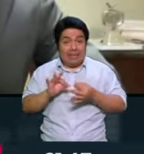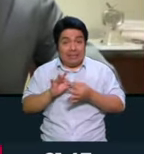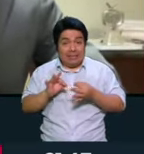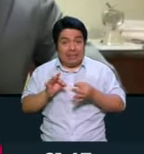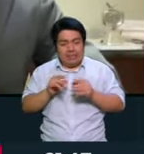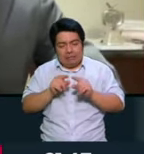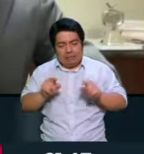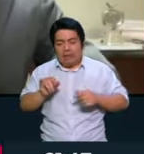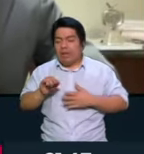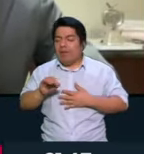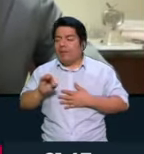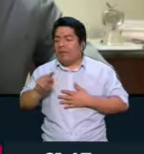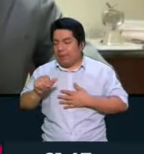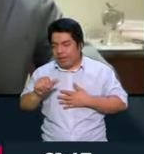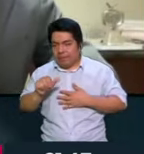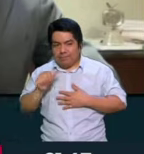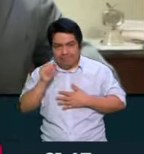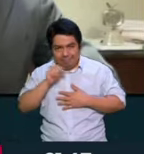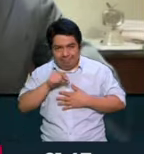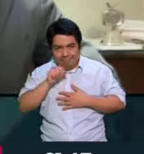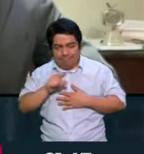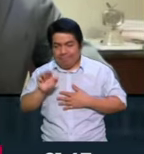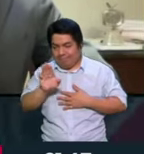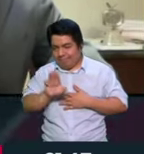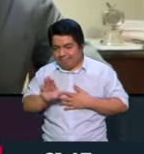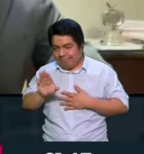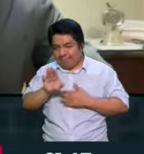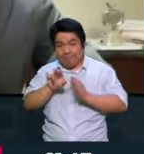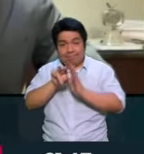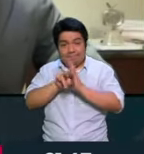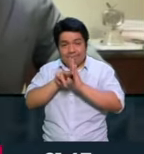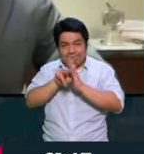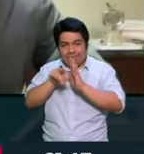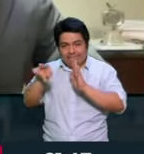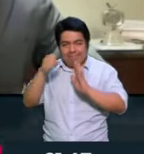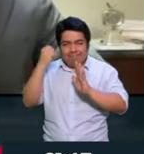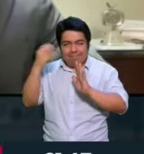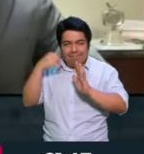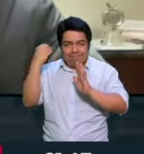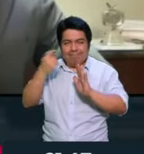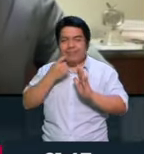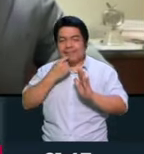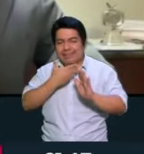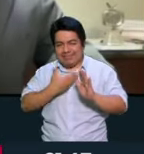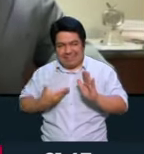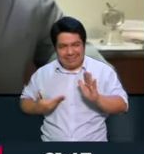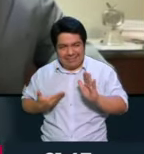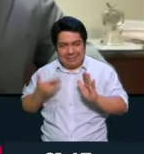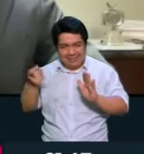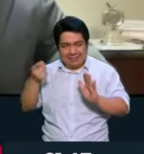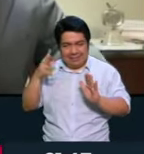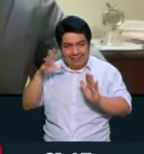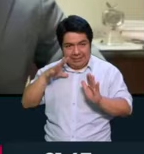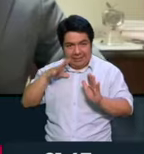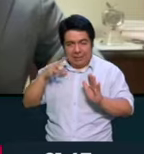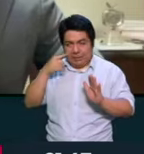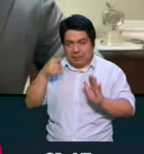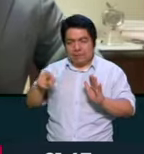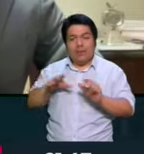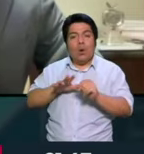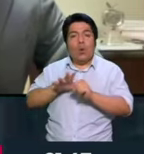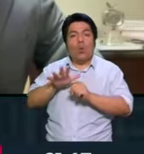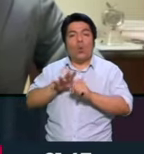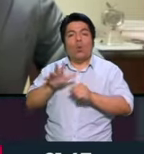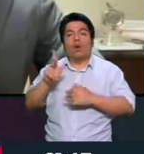sección de Infodemia y también como cada miércoles presentamos un video en la conferencia matutina presidencial. Esta vez a propósito de